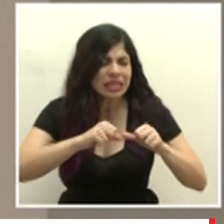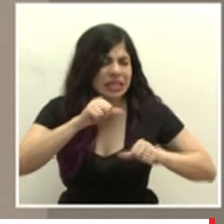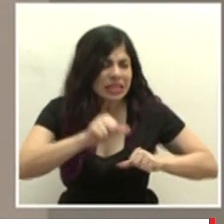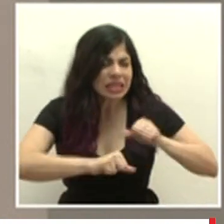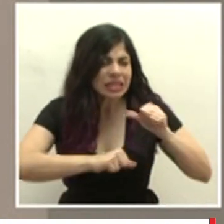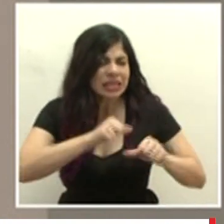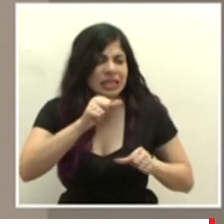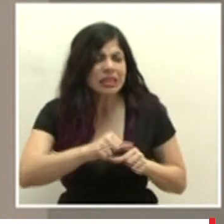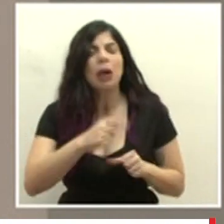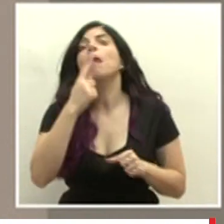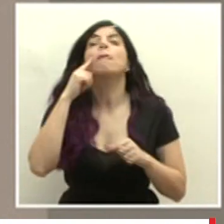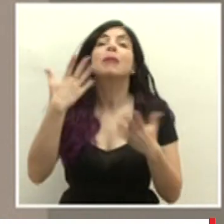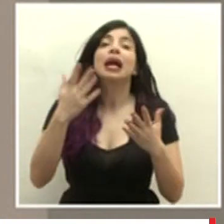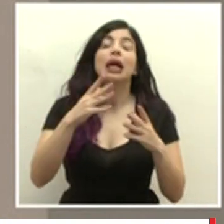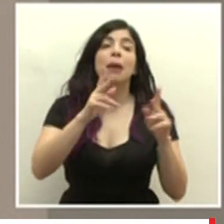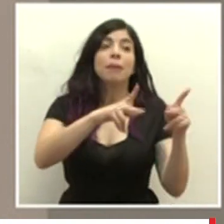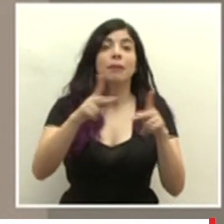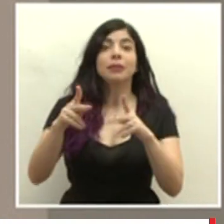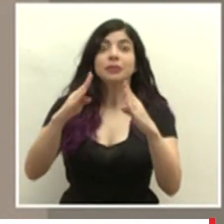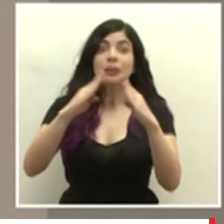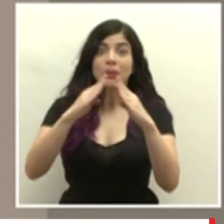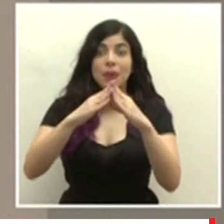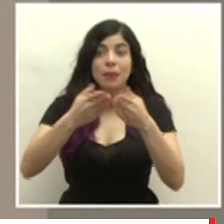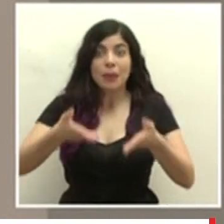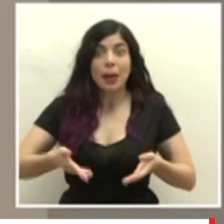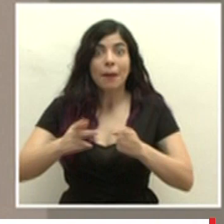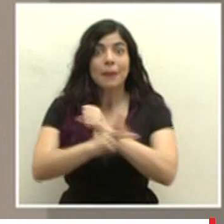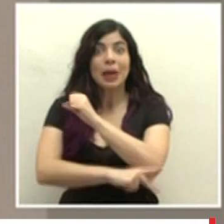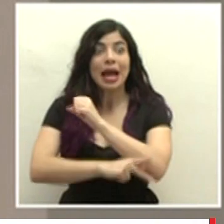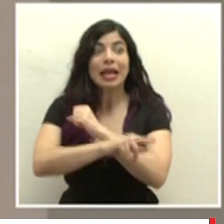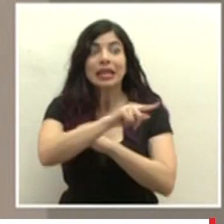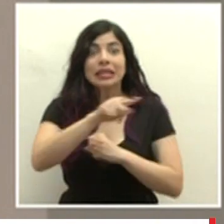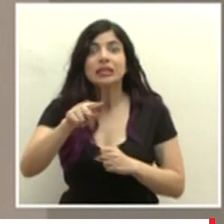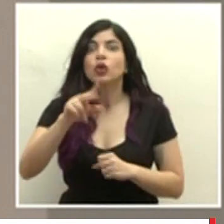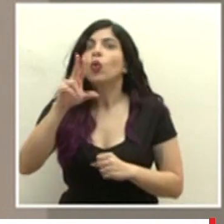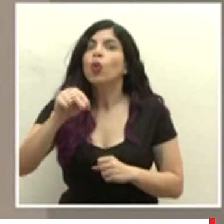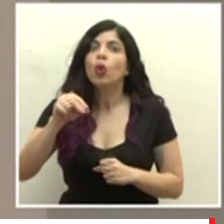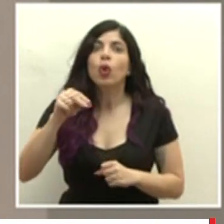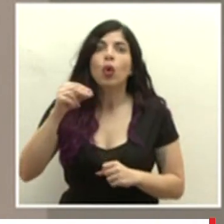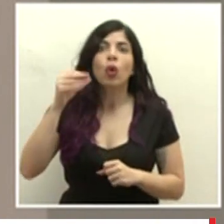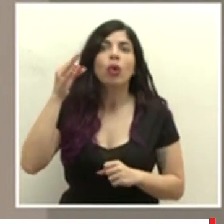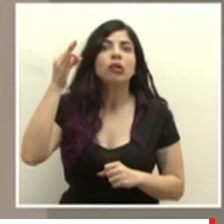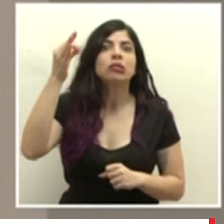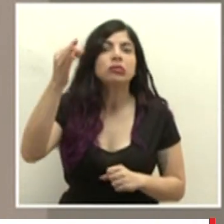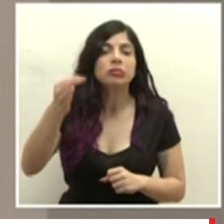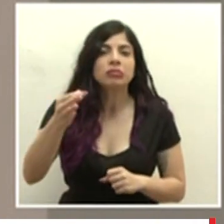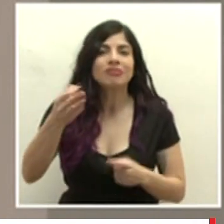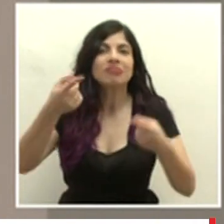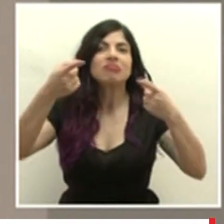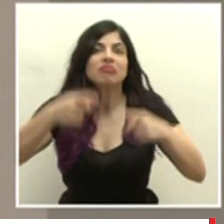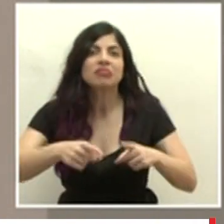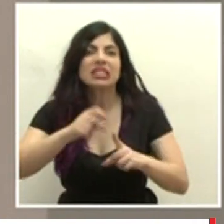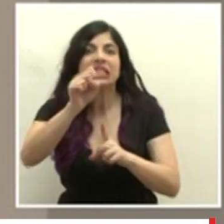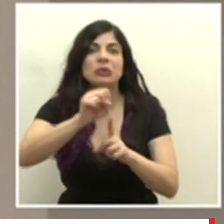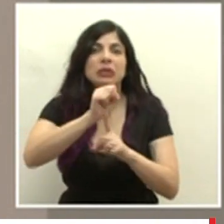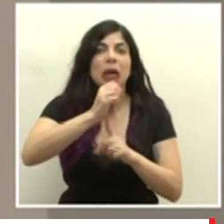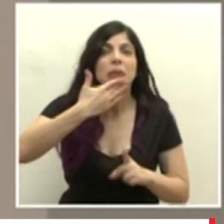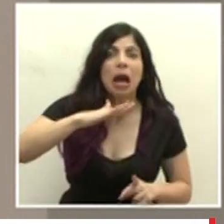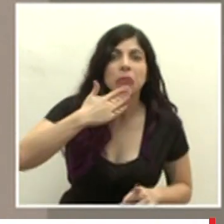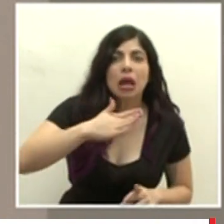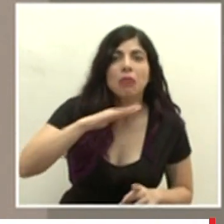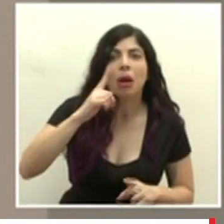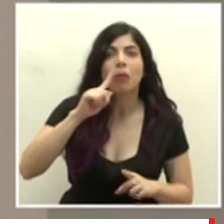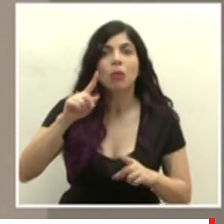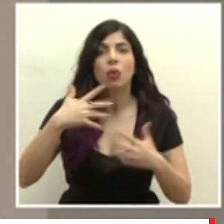nuestros habitantes, los habitantes de este país, no vayan a tener una situación agravada por el